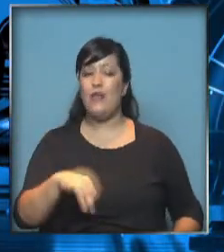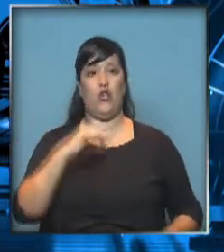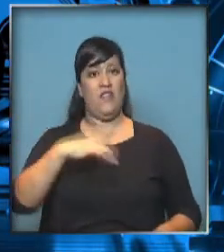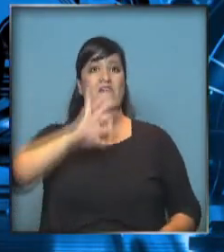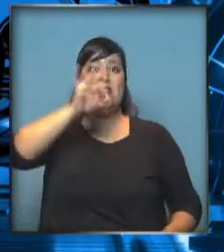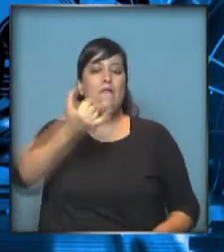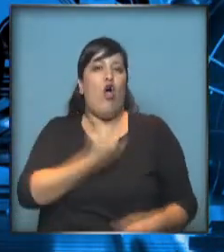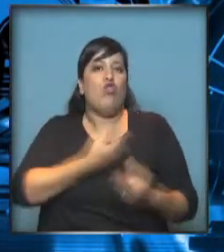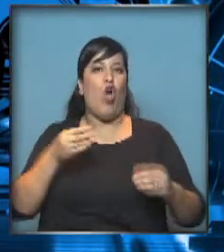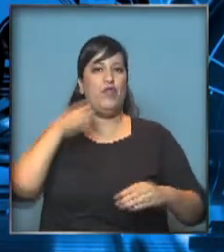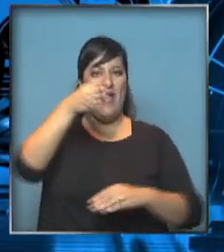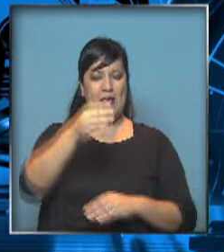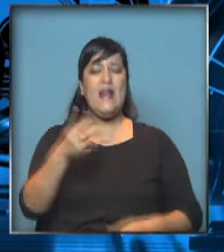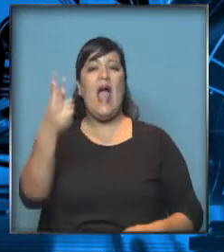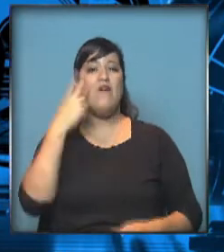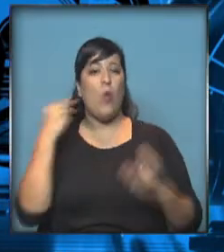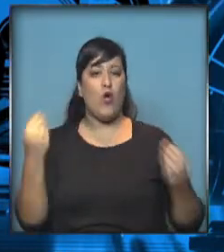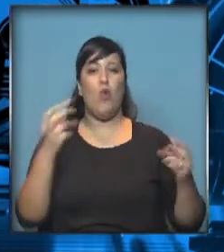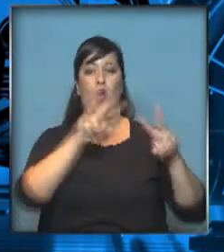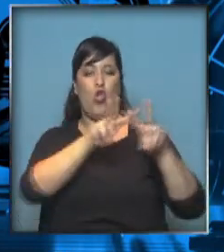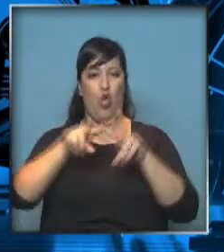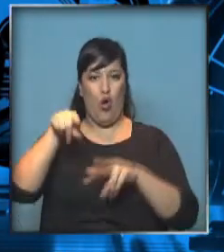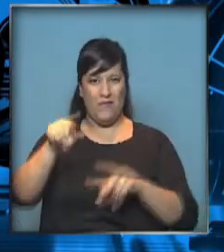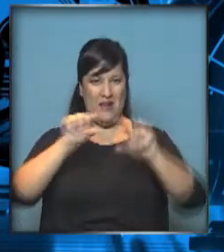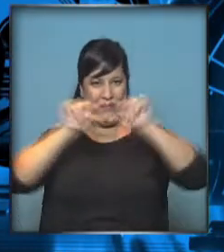votar. Claro, lo pueden averiguar a través de la página web